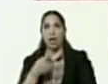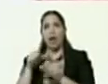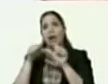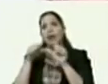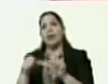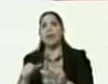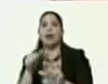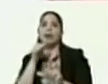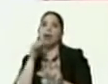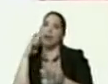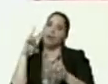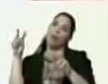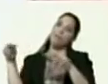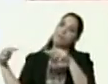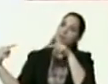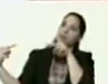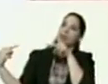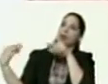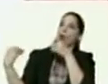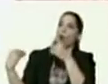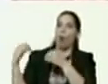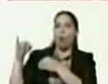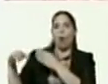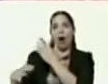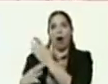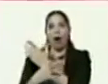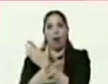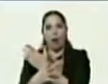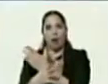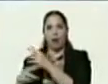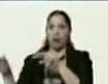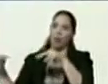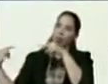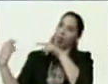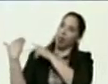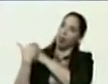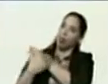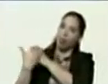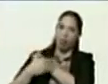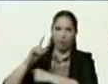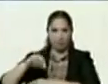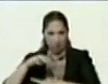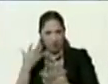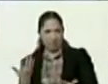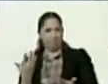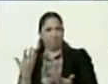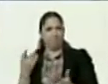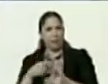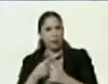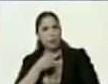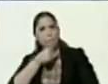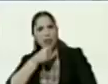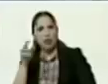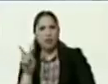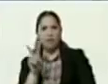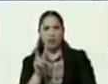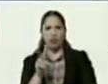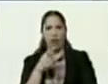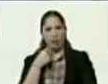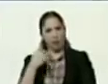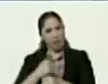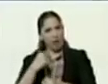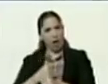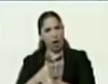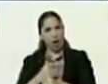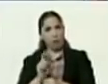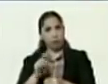con quien te mira como Patrón Pobre mira a Juan Guaidó. Incluso, una periodista venezolana, que trabaja en un